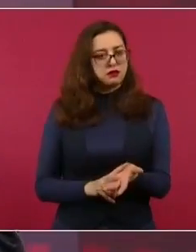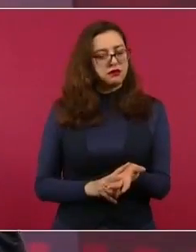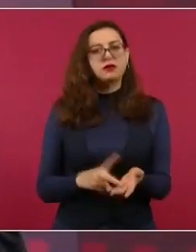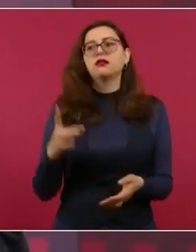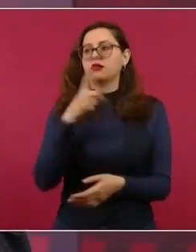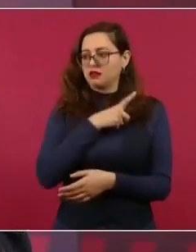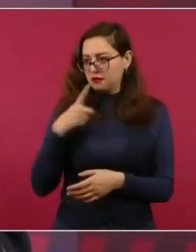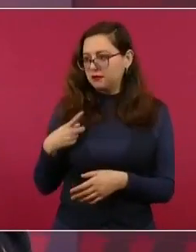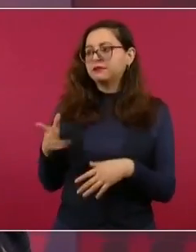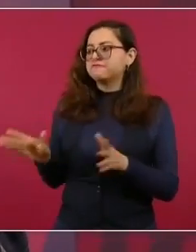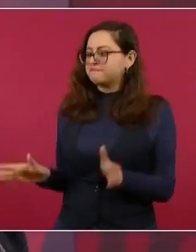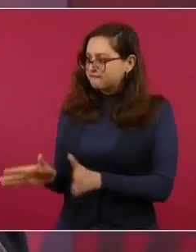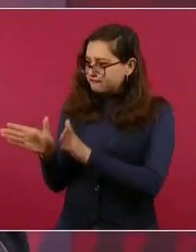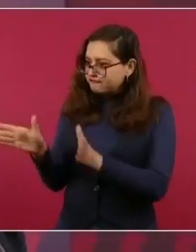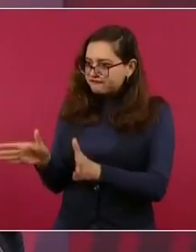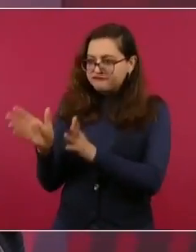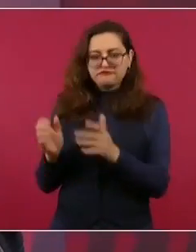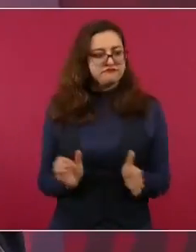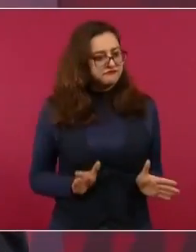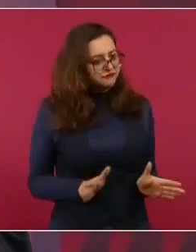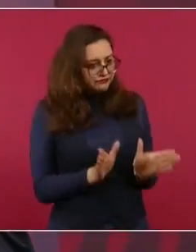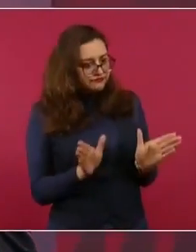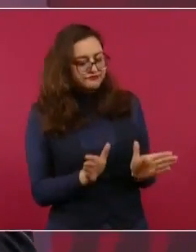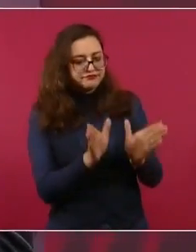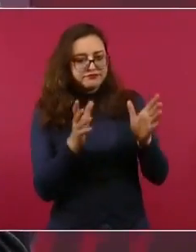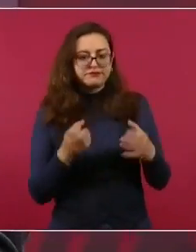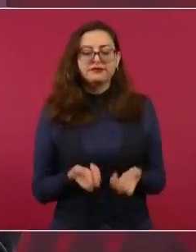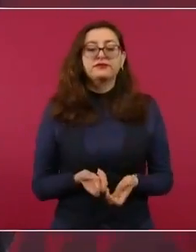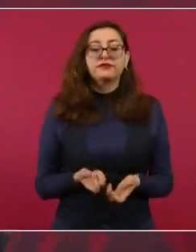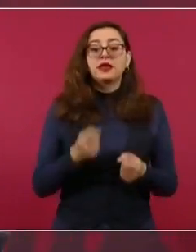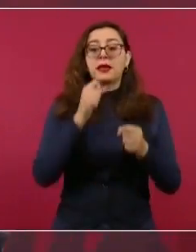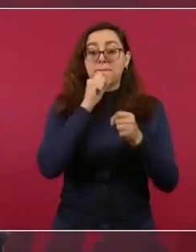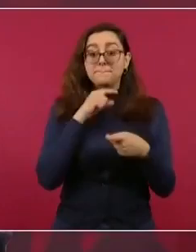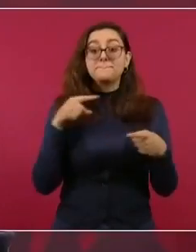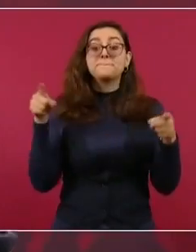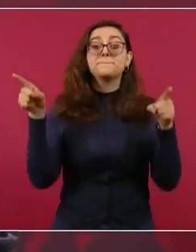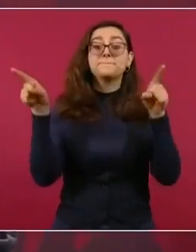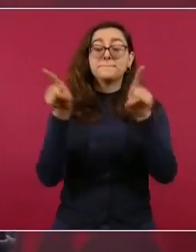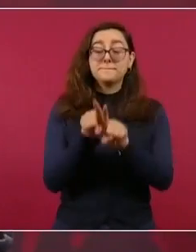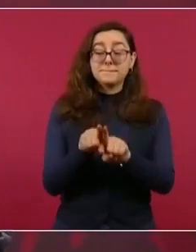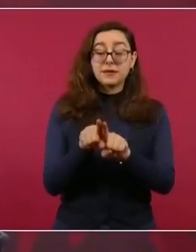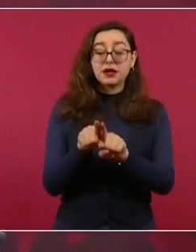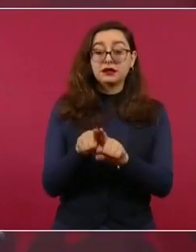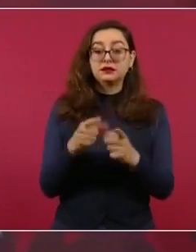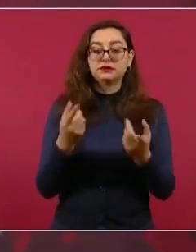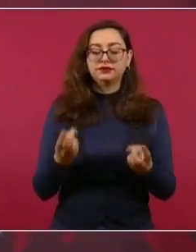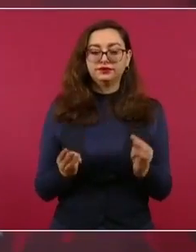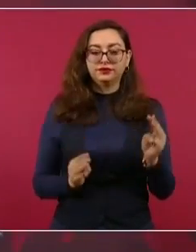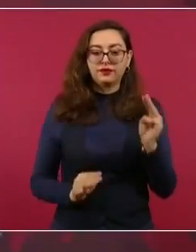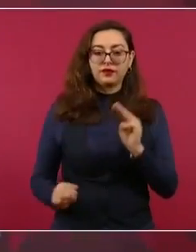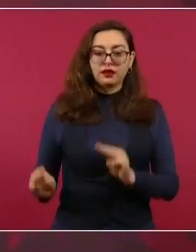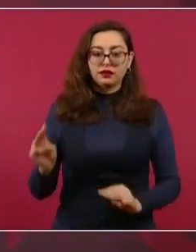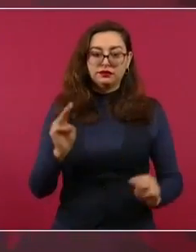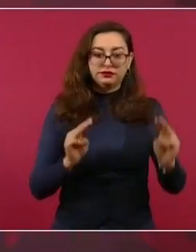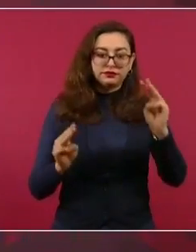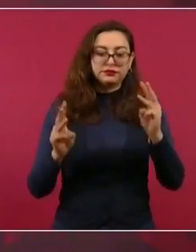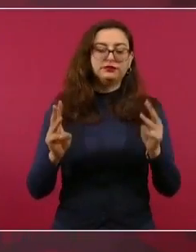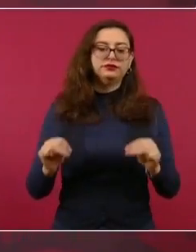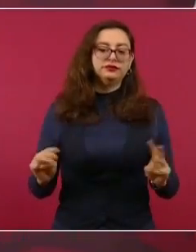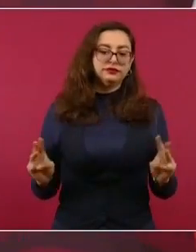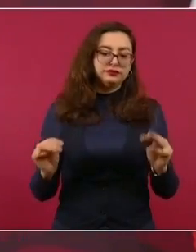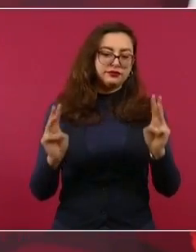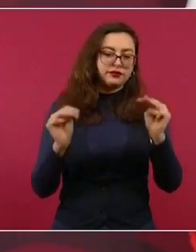y lo mismo Pues llevando a cabo el rescate de piezas